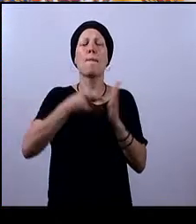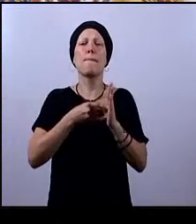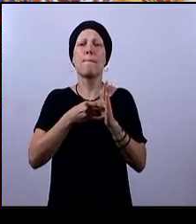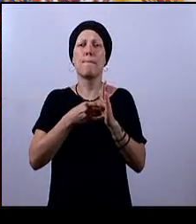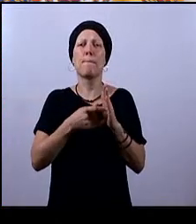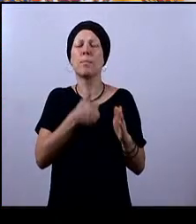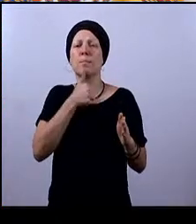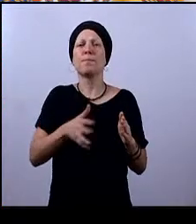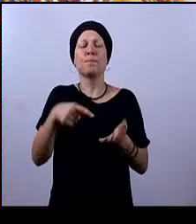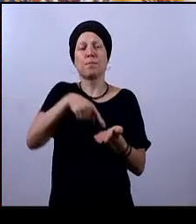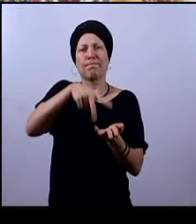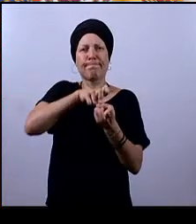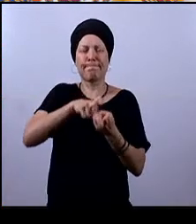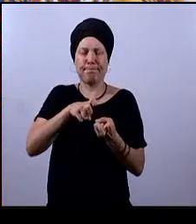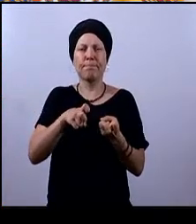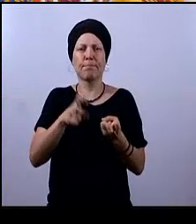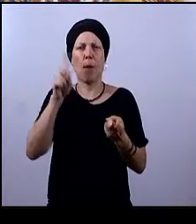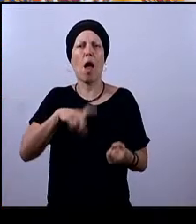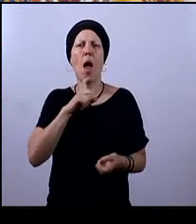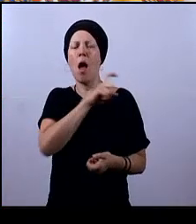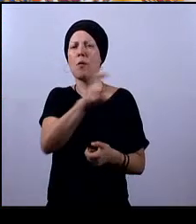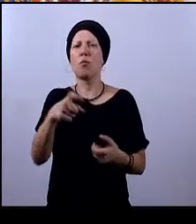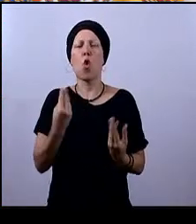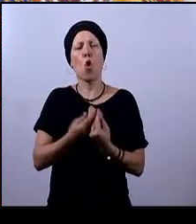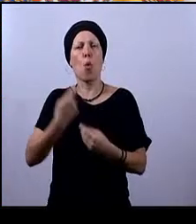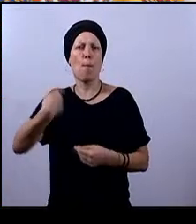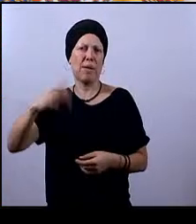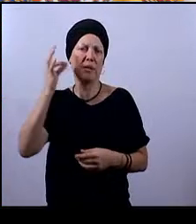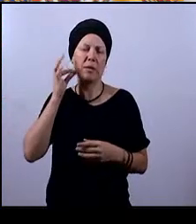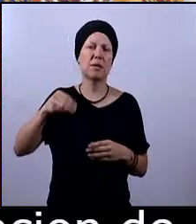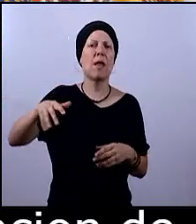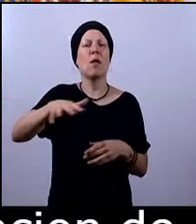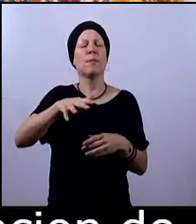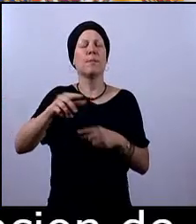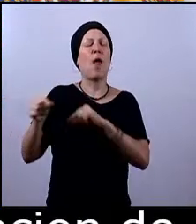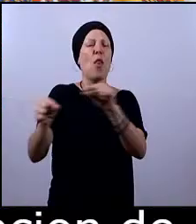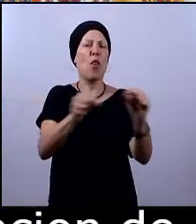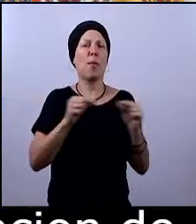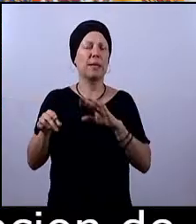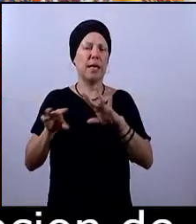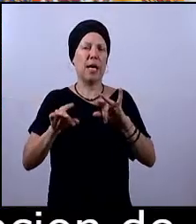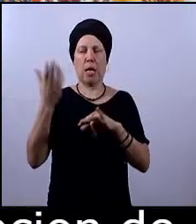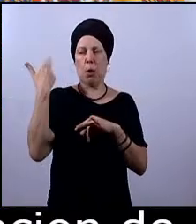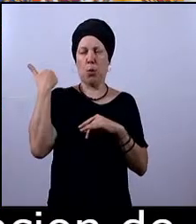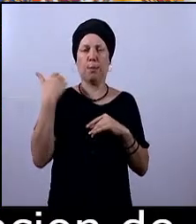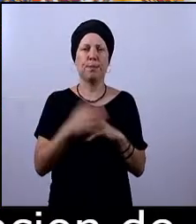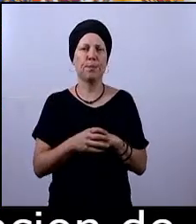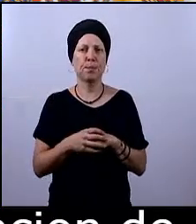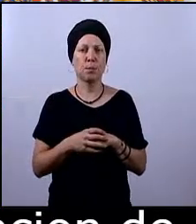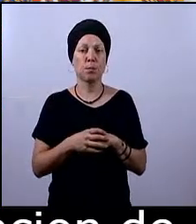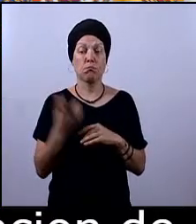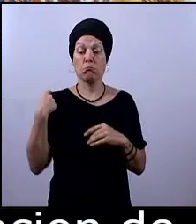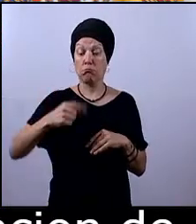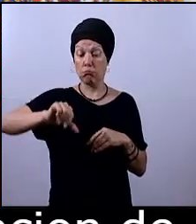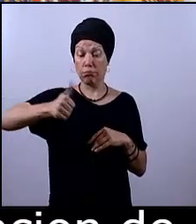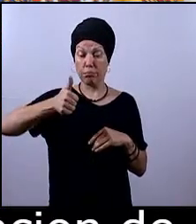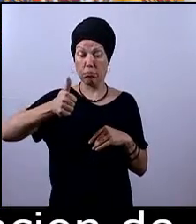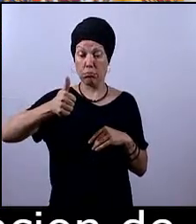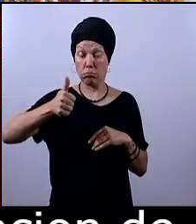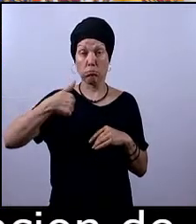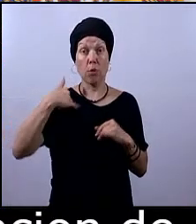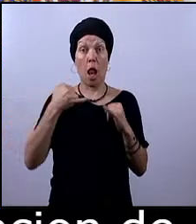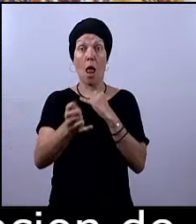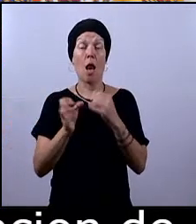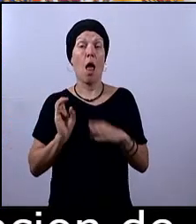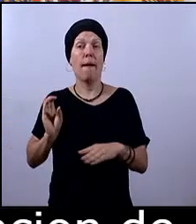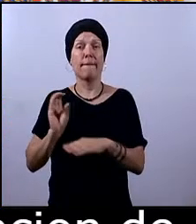ante aranceles, también anunciado por la presidenta en el debate del Estado de la región, y es que hemos aprobado una línea